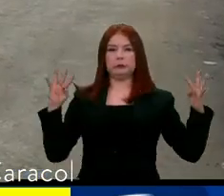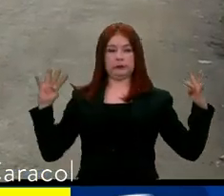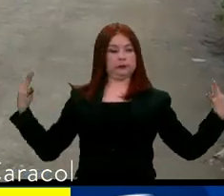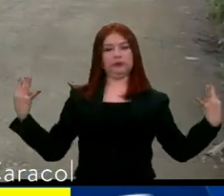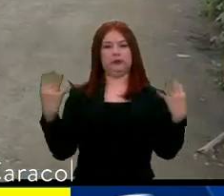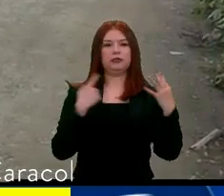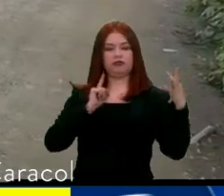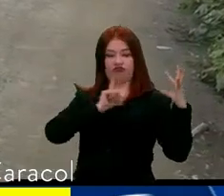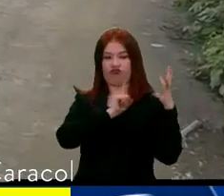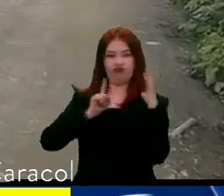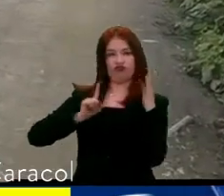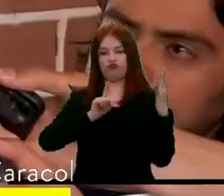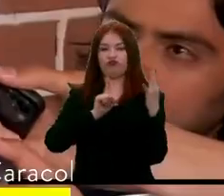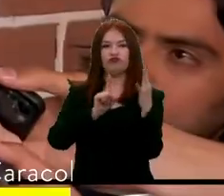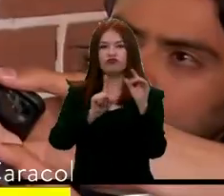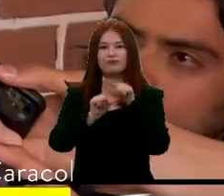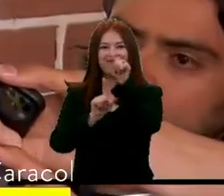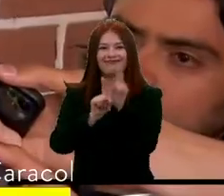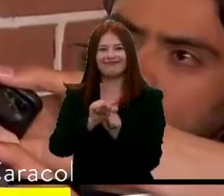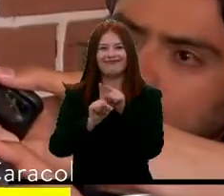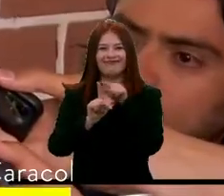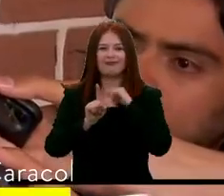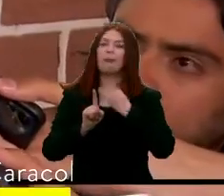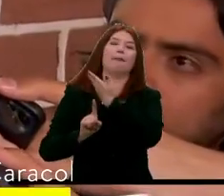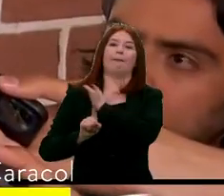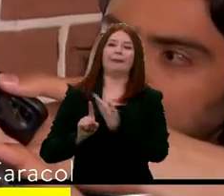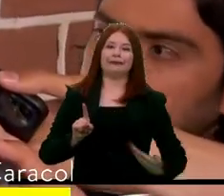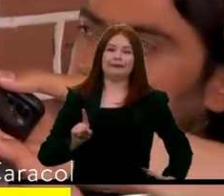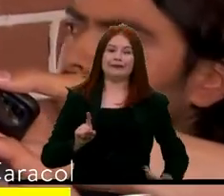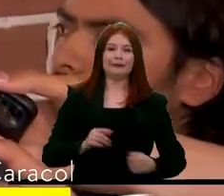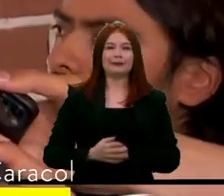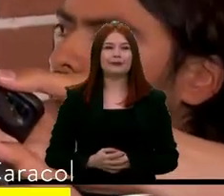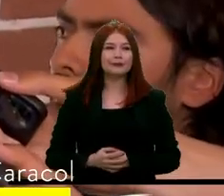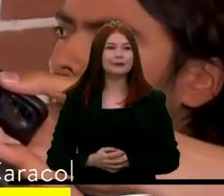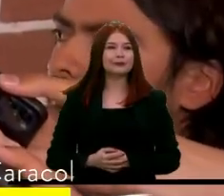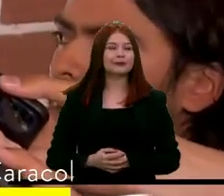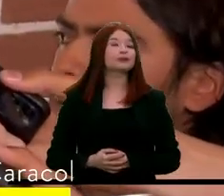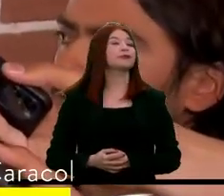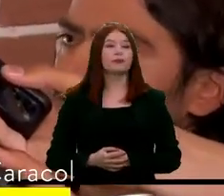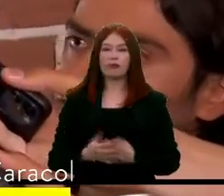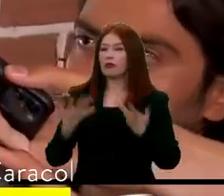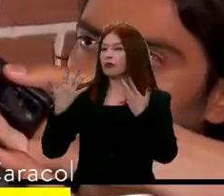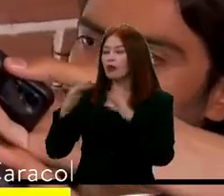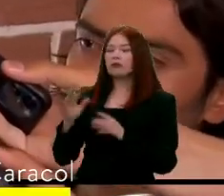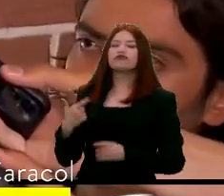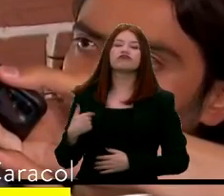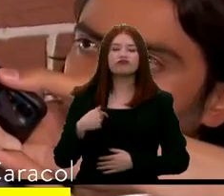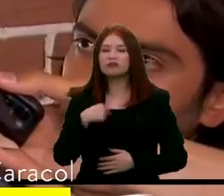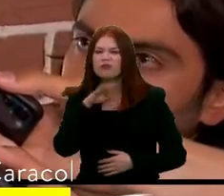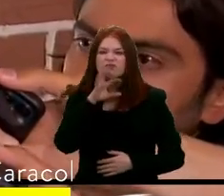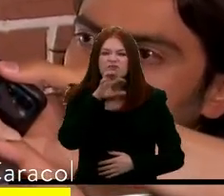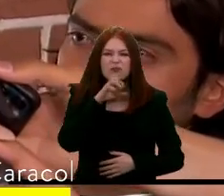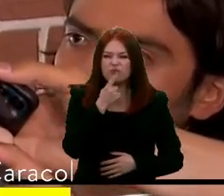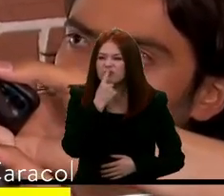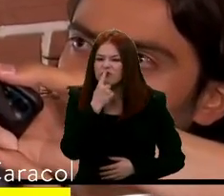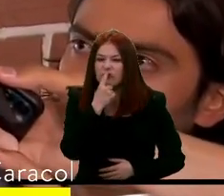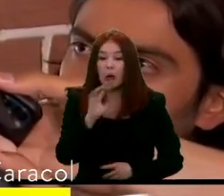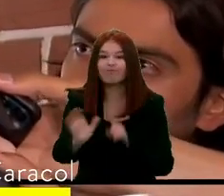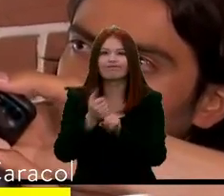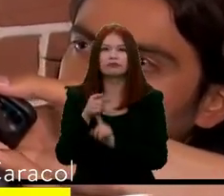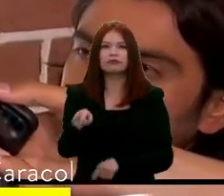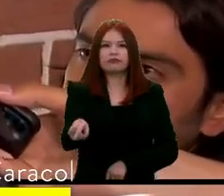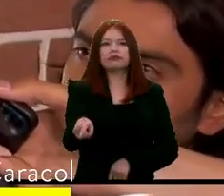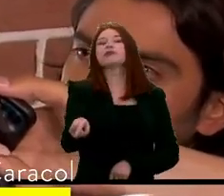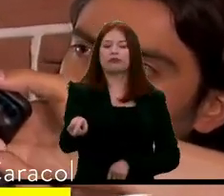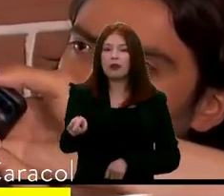a su llegada. Se hace una activación controlada en el sector, para lo cual ya queda el